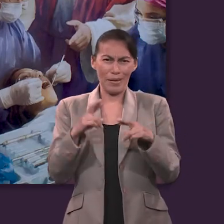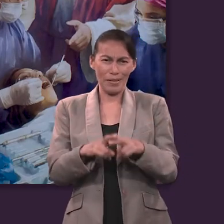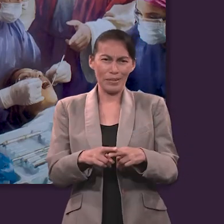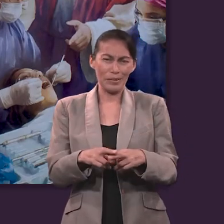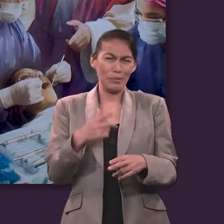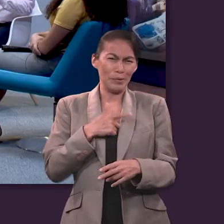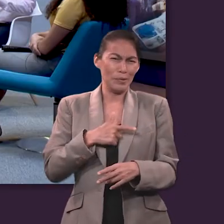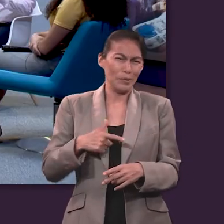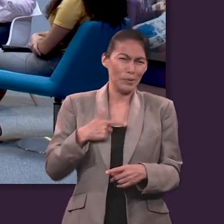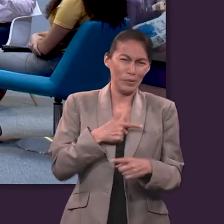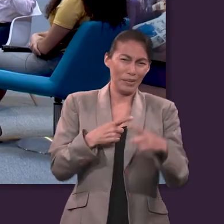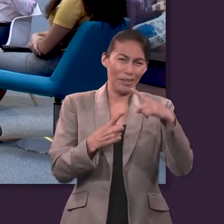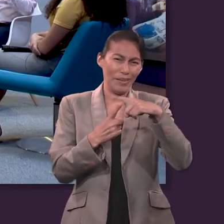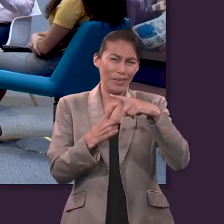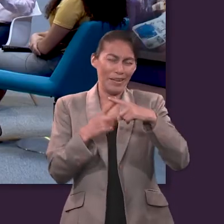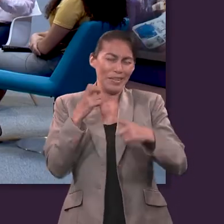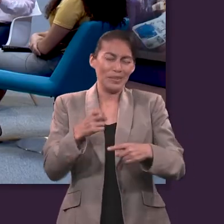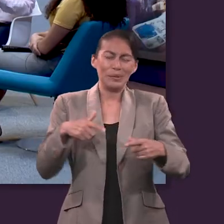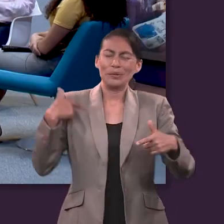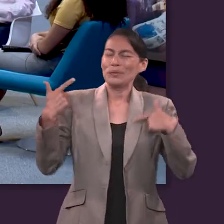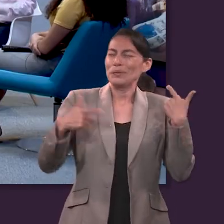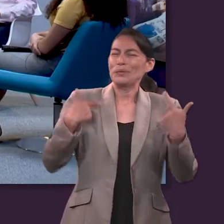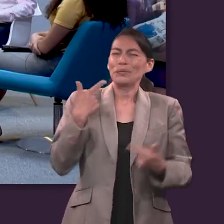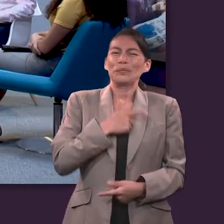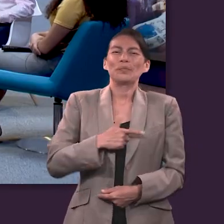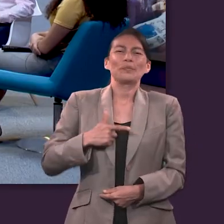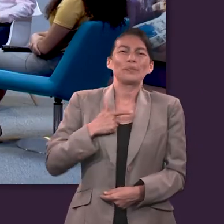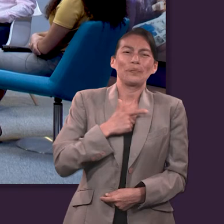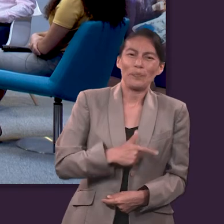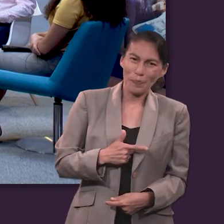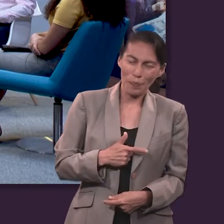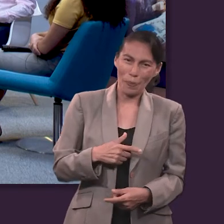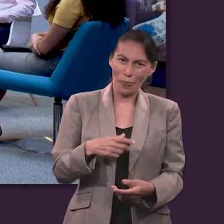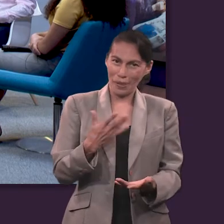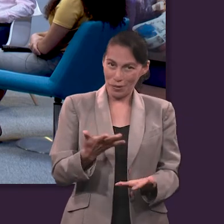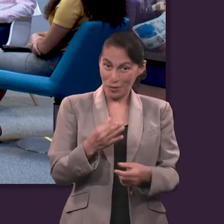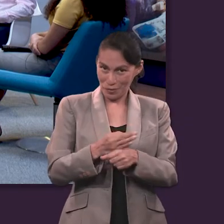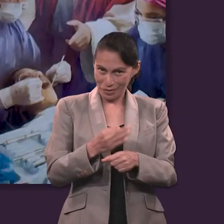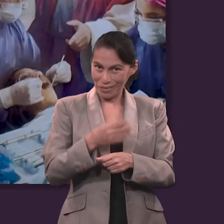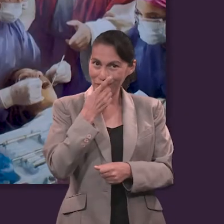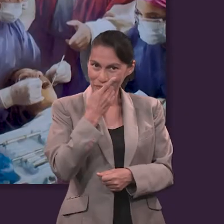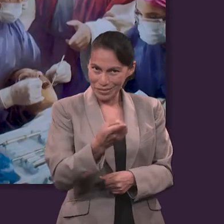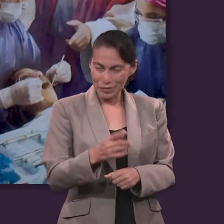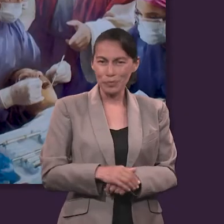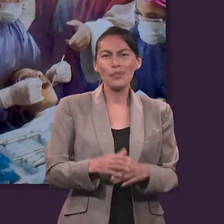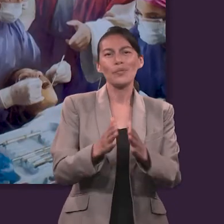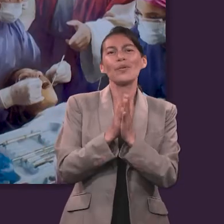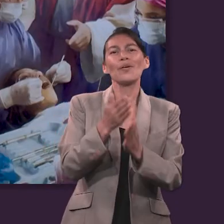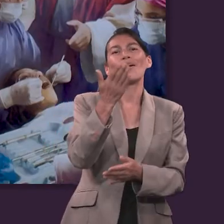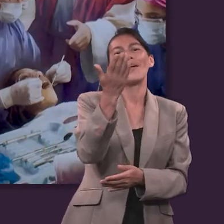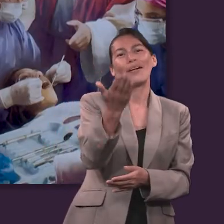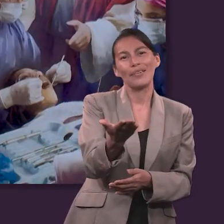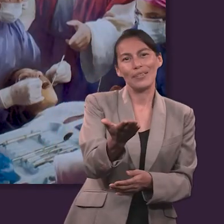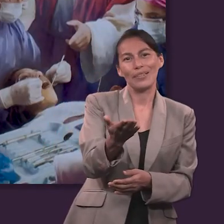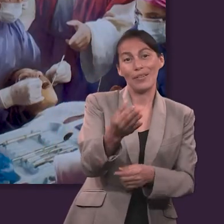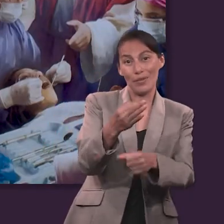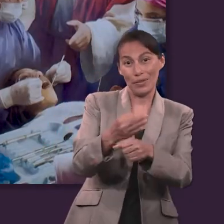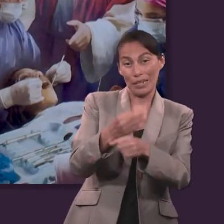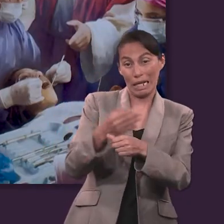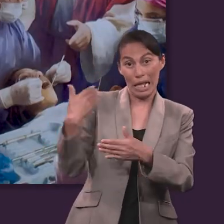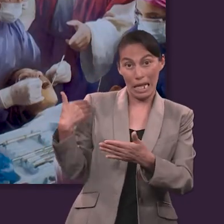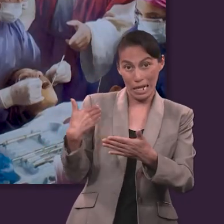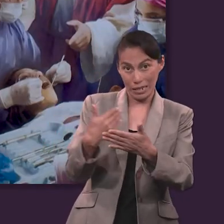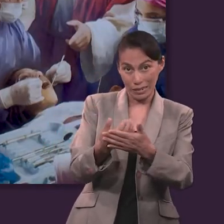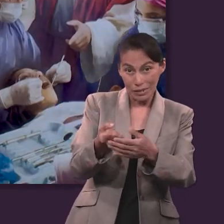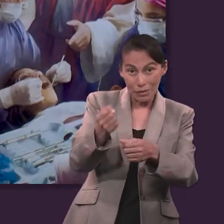es la parte más divertida y no me la quiero perder ahora. Entonces me gustaría que cada uno de ustedes durante